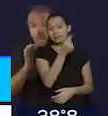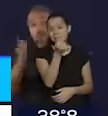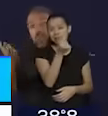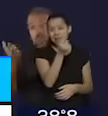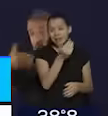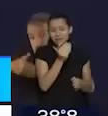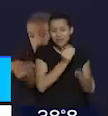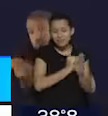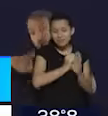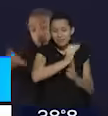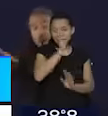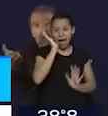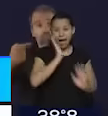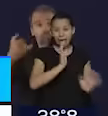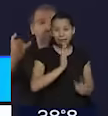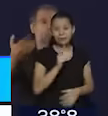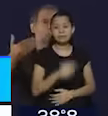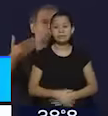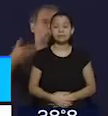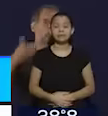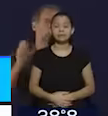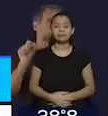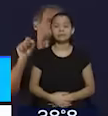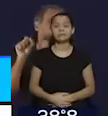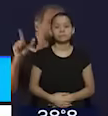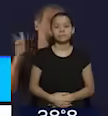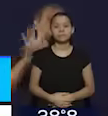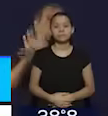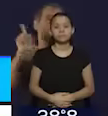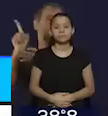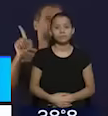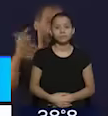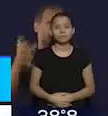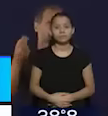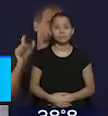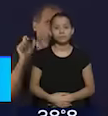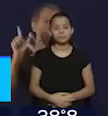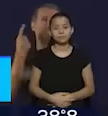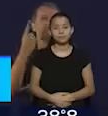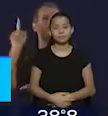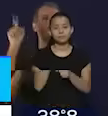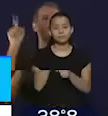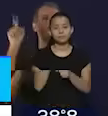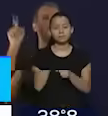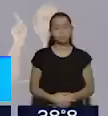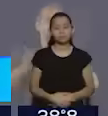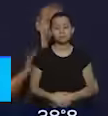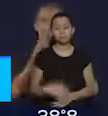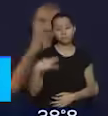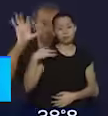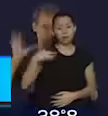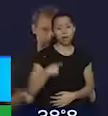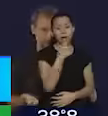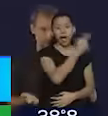la luz eh la verá dentro de lo que dentro de la valoración que haga cada ciudadan papel